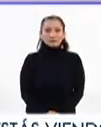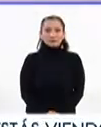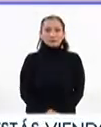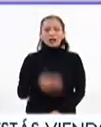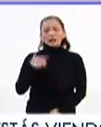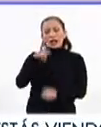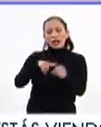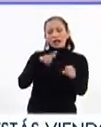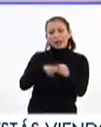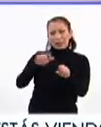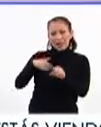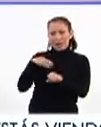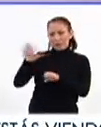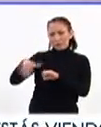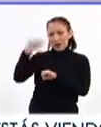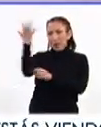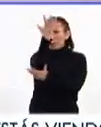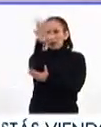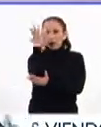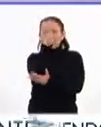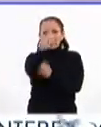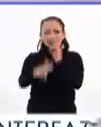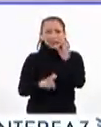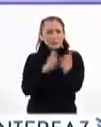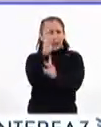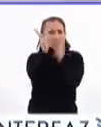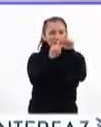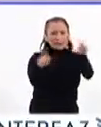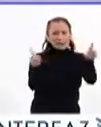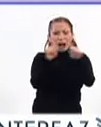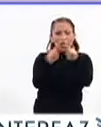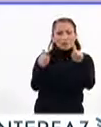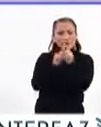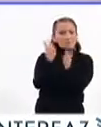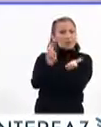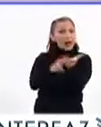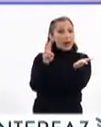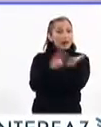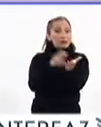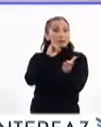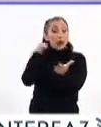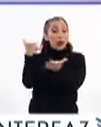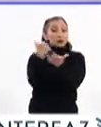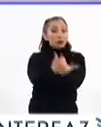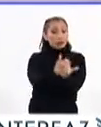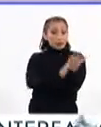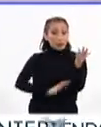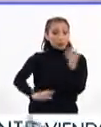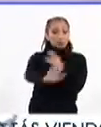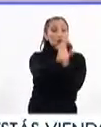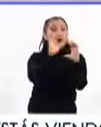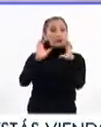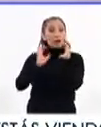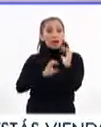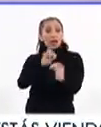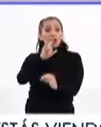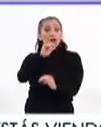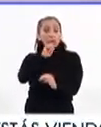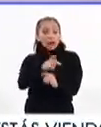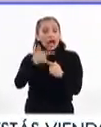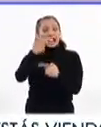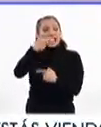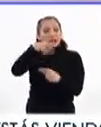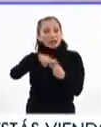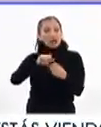Los animales salvajes y las plantas silvestres, además de su valor intrínseco, contribuyen a los aspectos ecológicos,